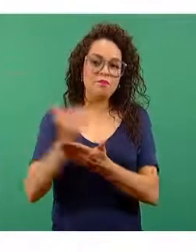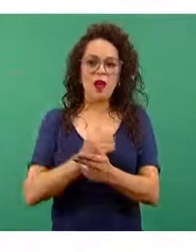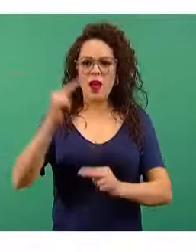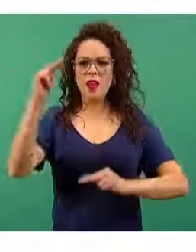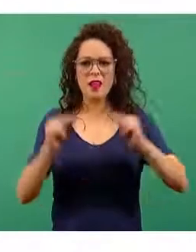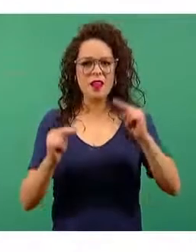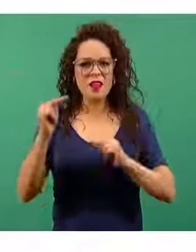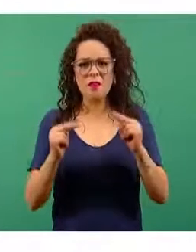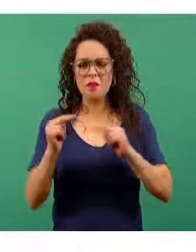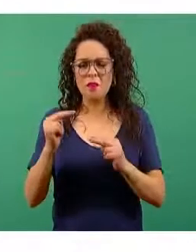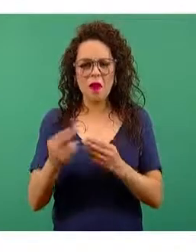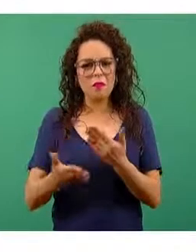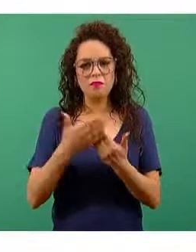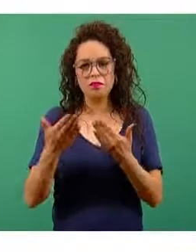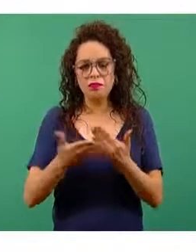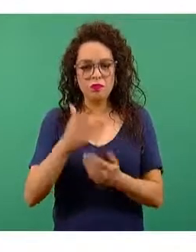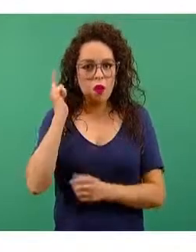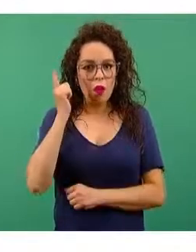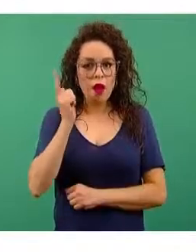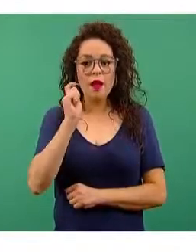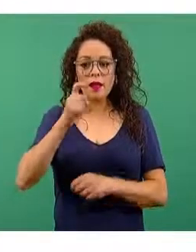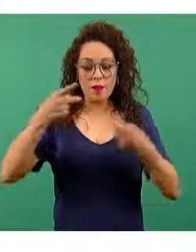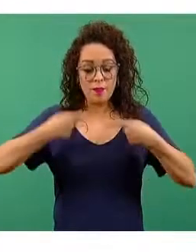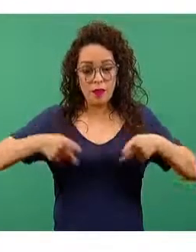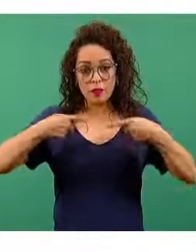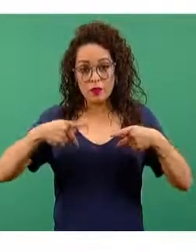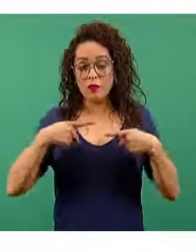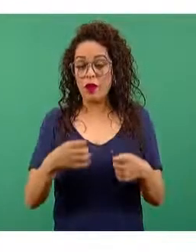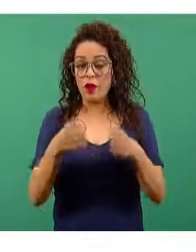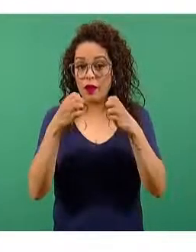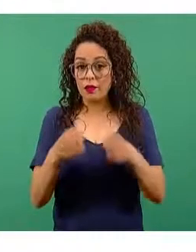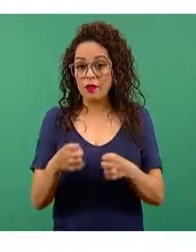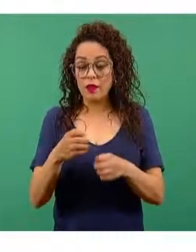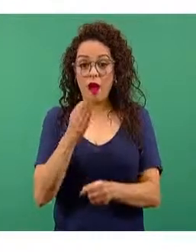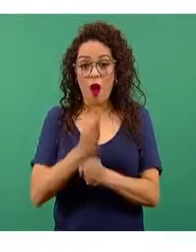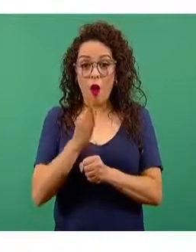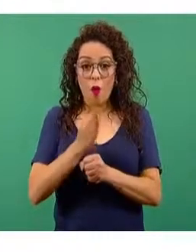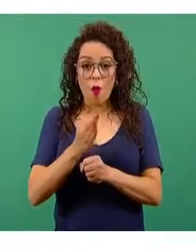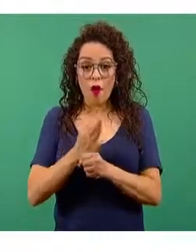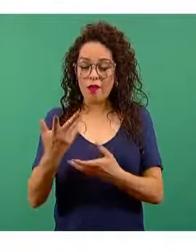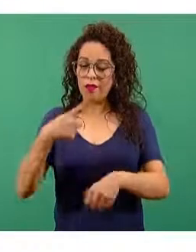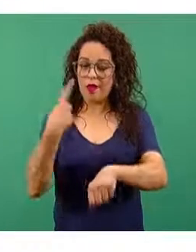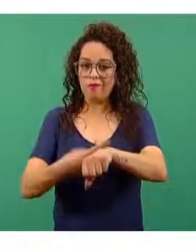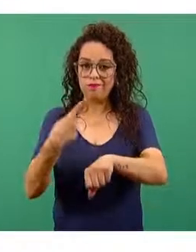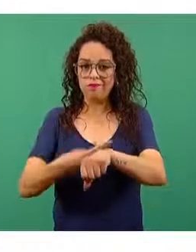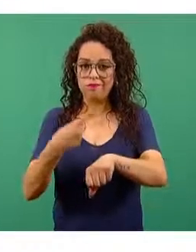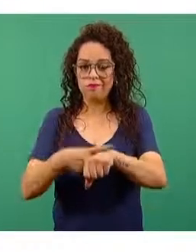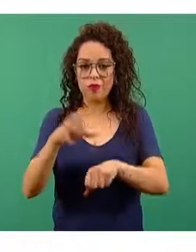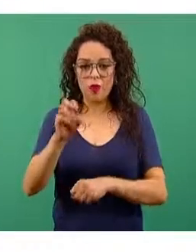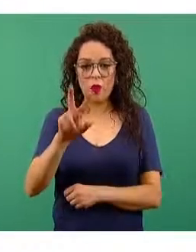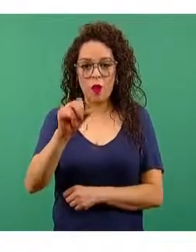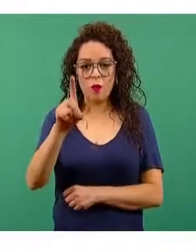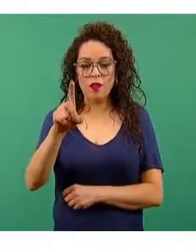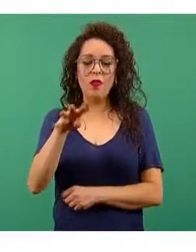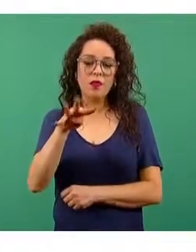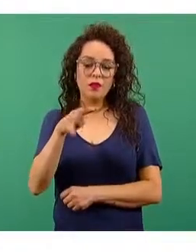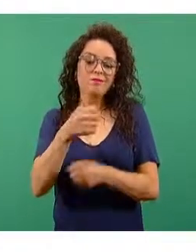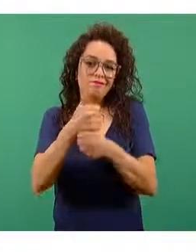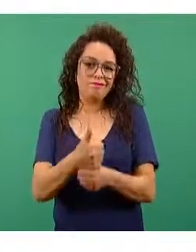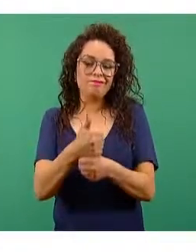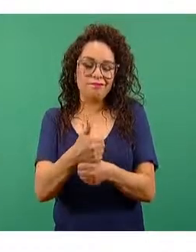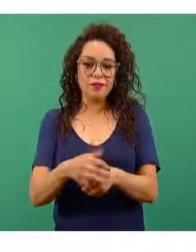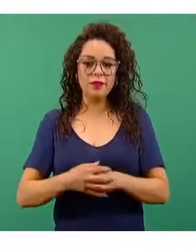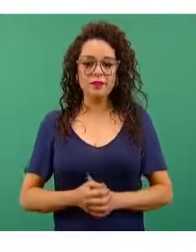mínimos niveles posibles de personas que están sufriendo de la enfermedad COVID-19.